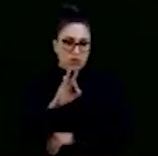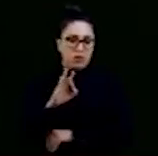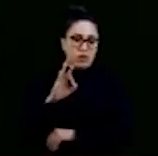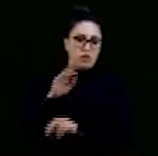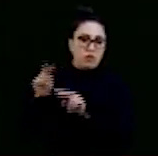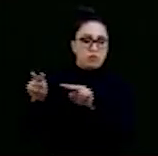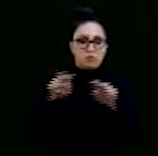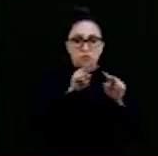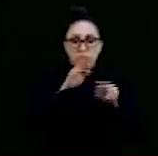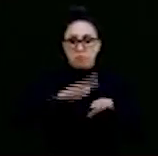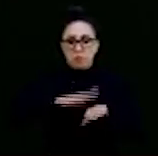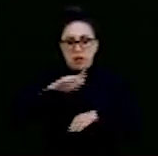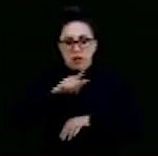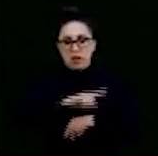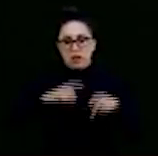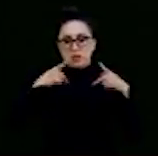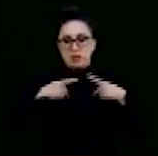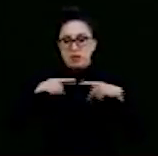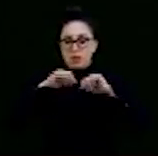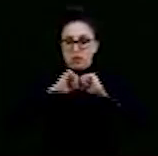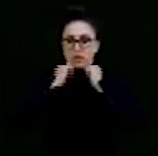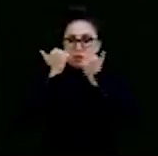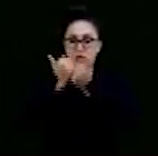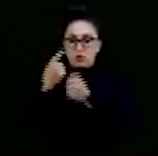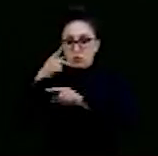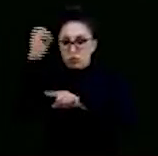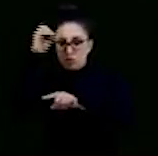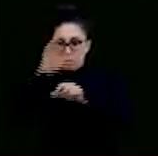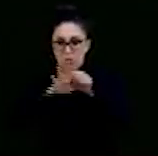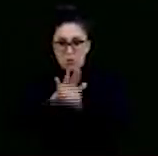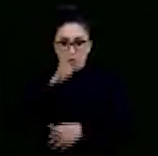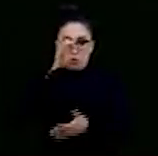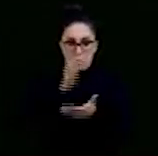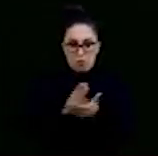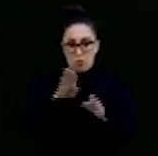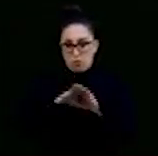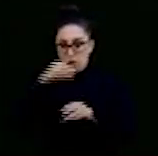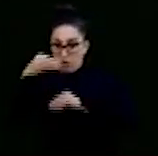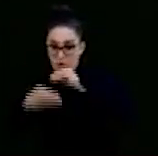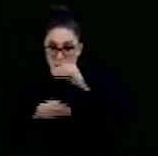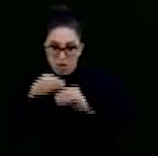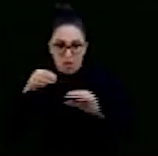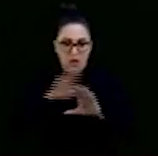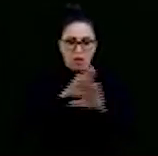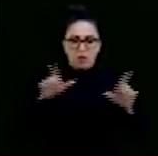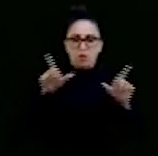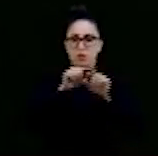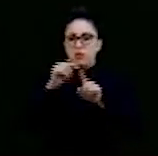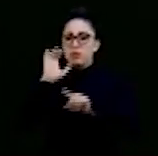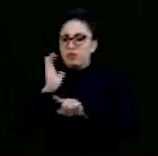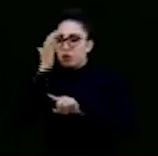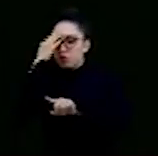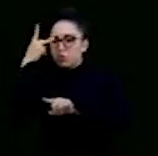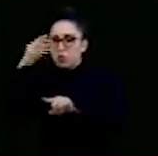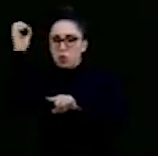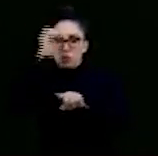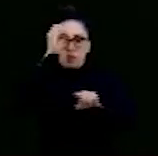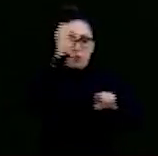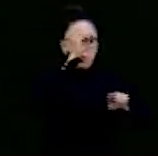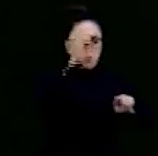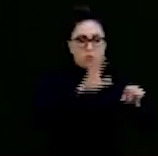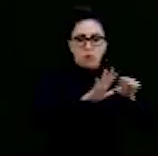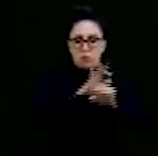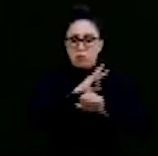a las organizaciones y a las posiciones de las organizaciones. No se trata de entablar un debate con